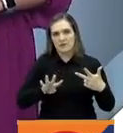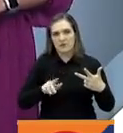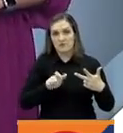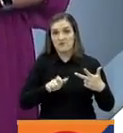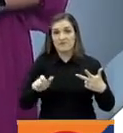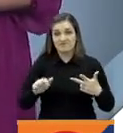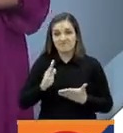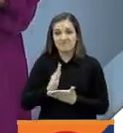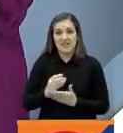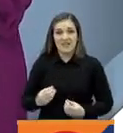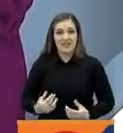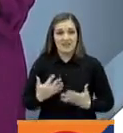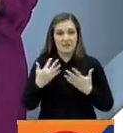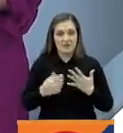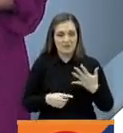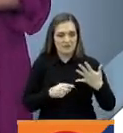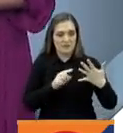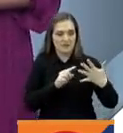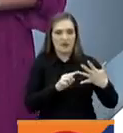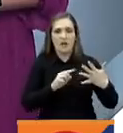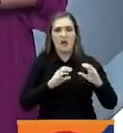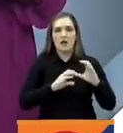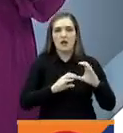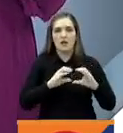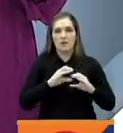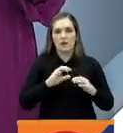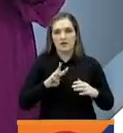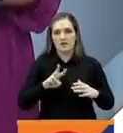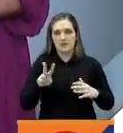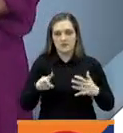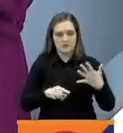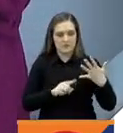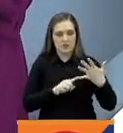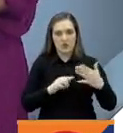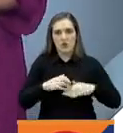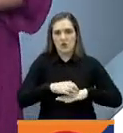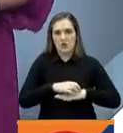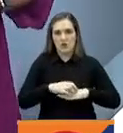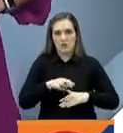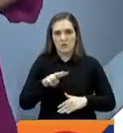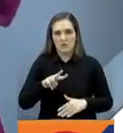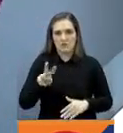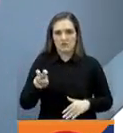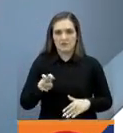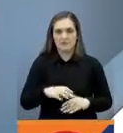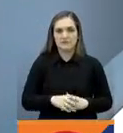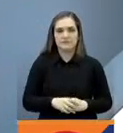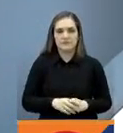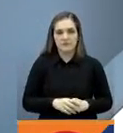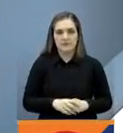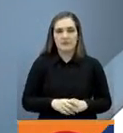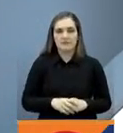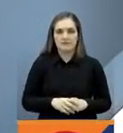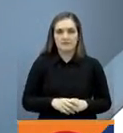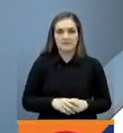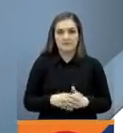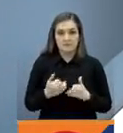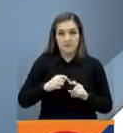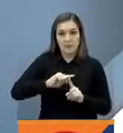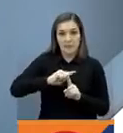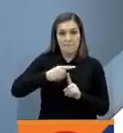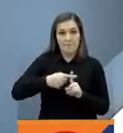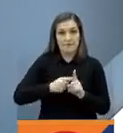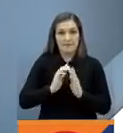personas lesionadas. En Cauca, 32. Y en Tolima, 27. En lo corrido de este mes han